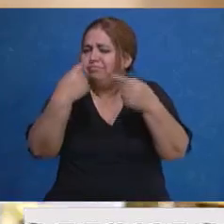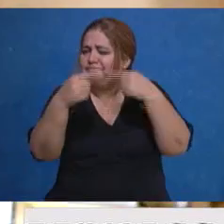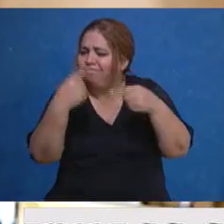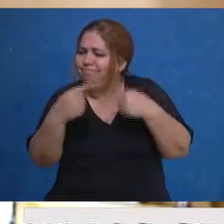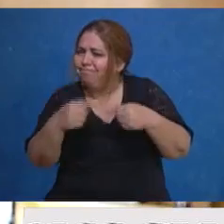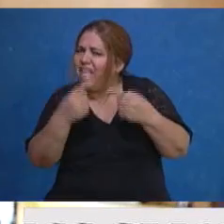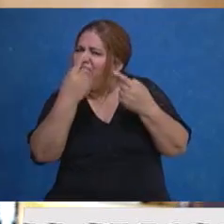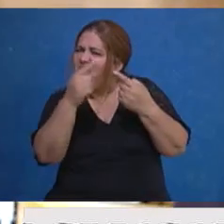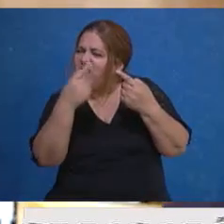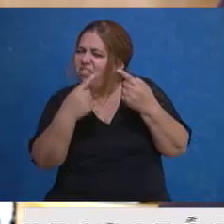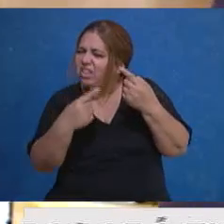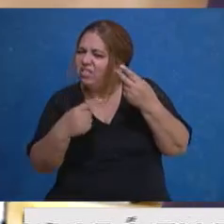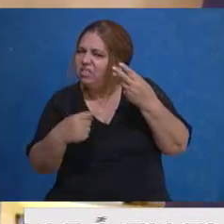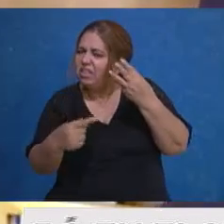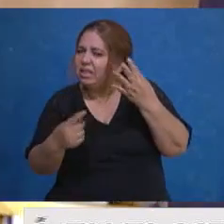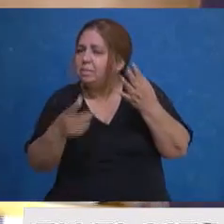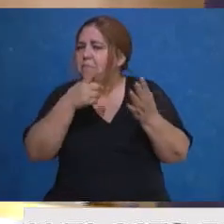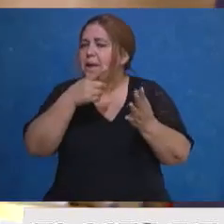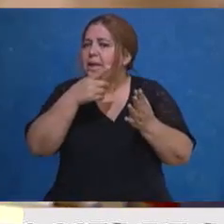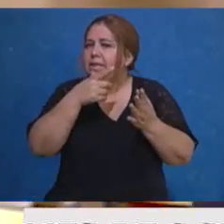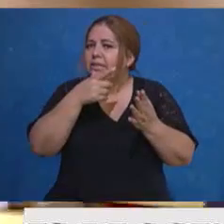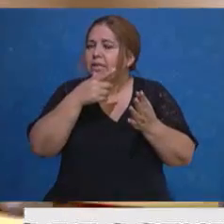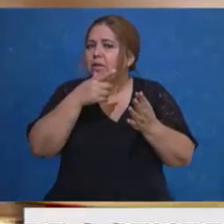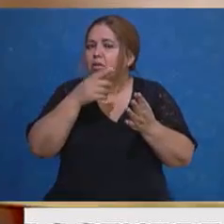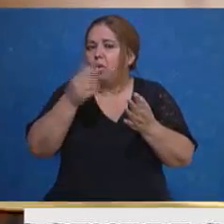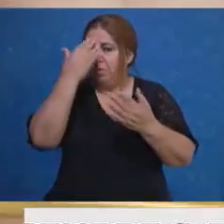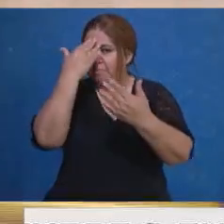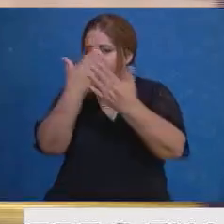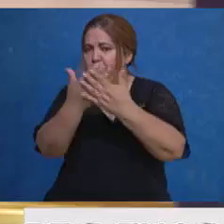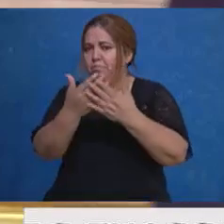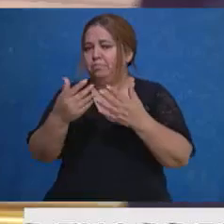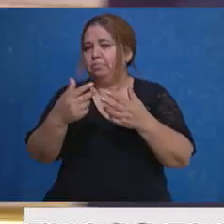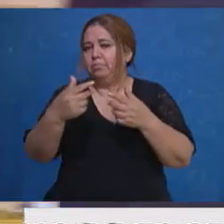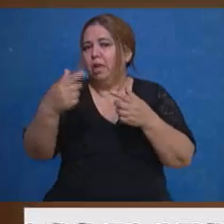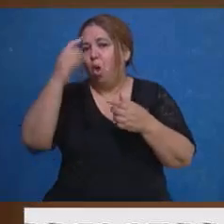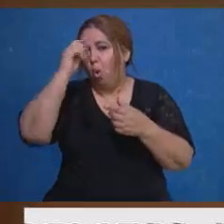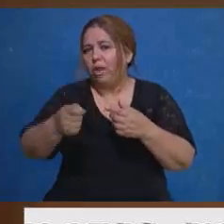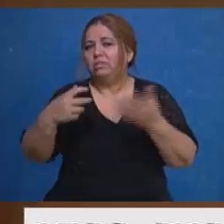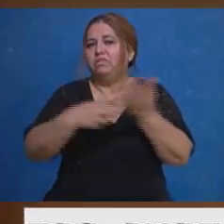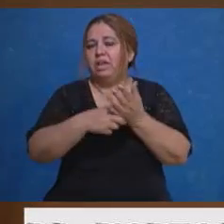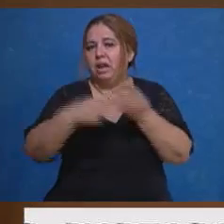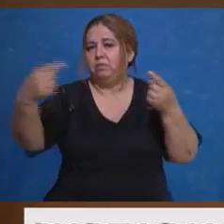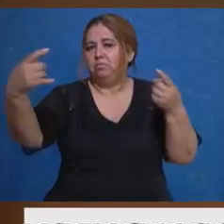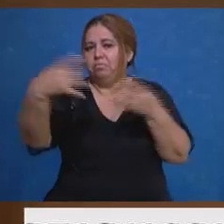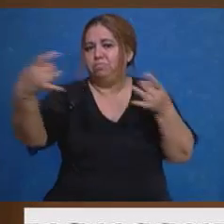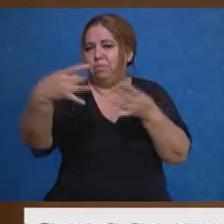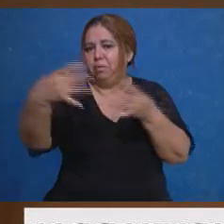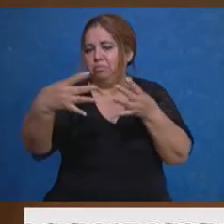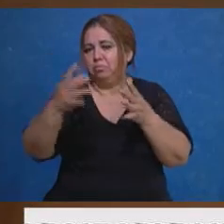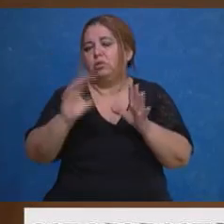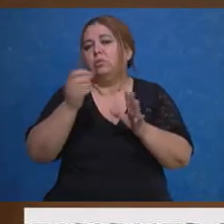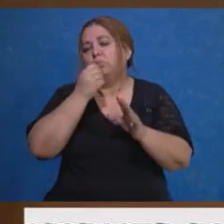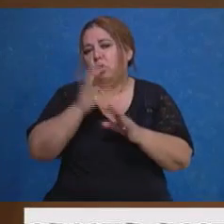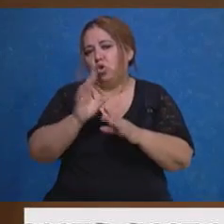pueden plantear un enfrentamiento casi a nivel personal entre Busso y Martearena. Martearena hace muy poquito tiempo en algunas audiencias